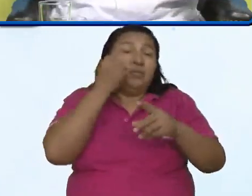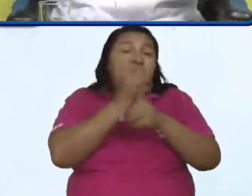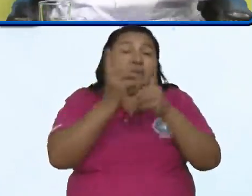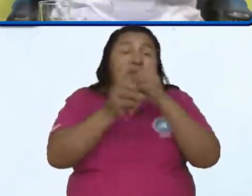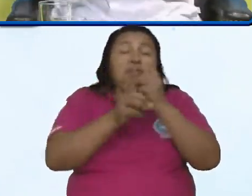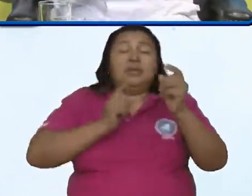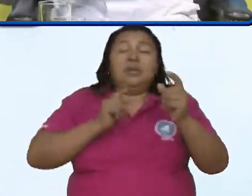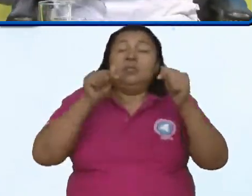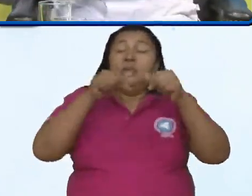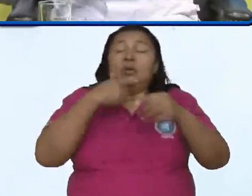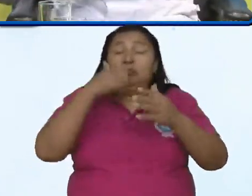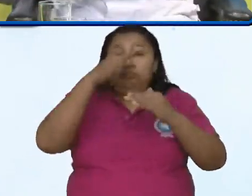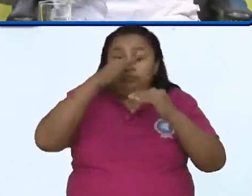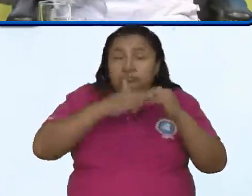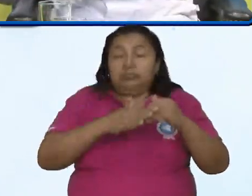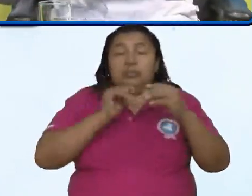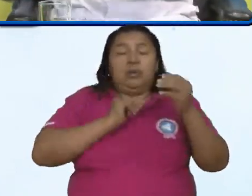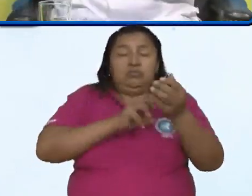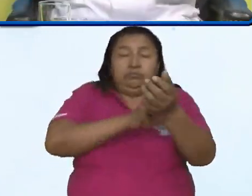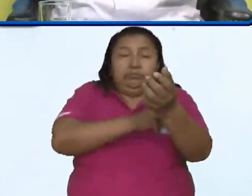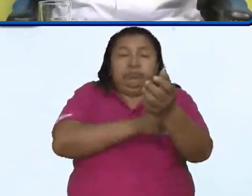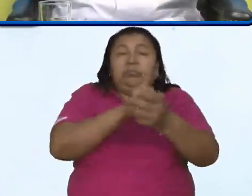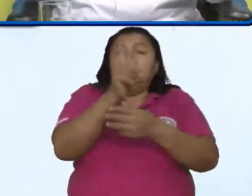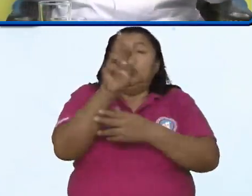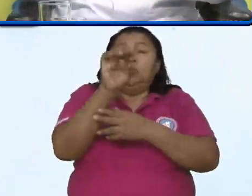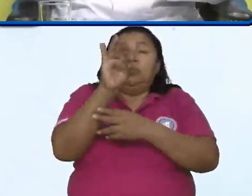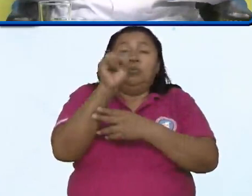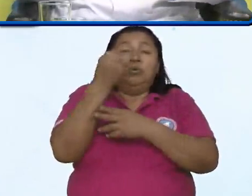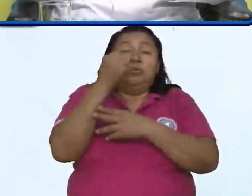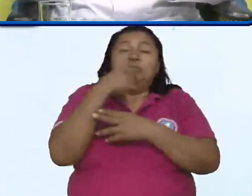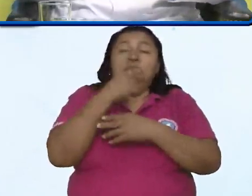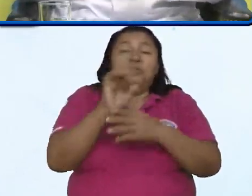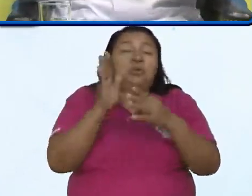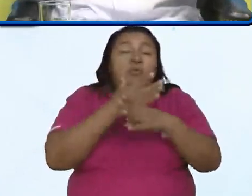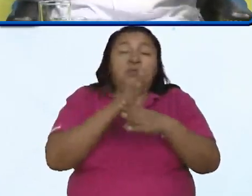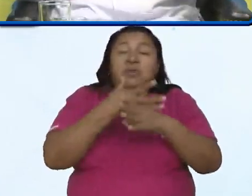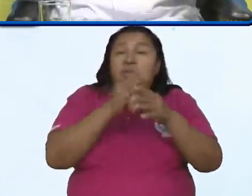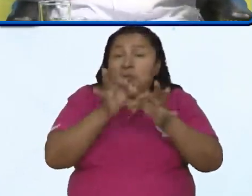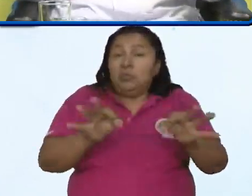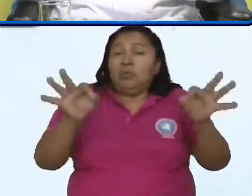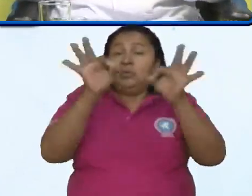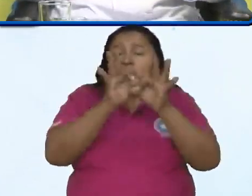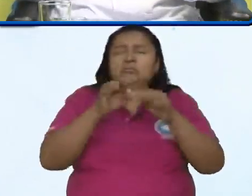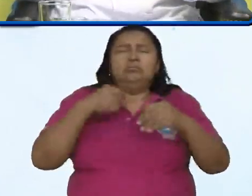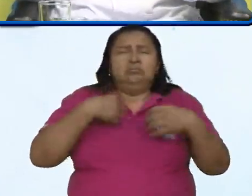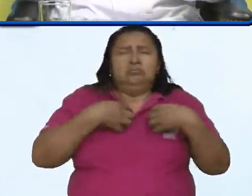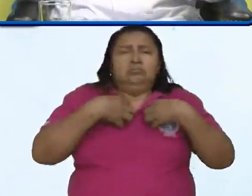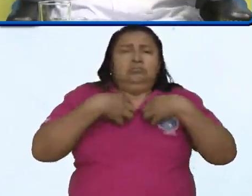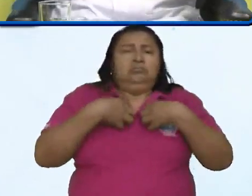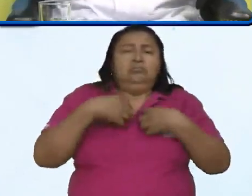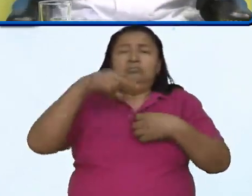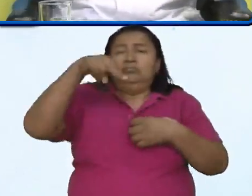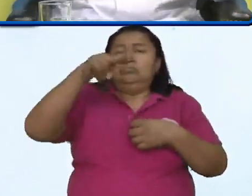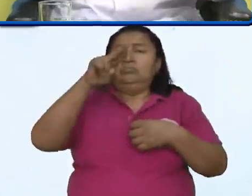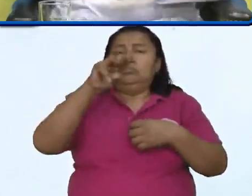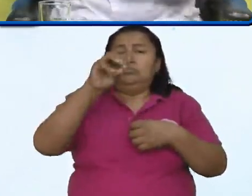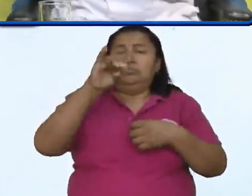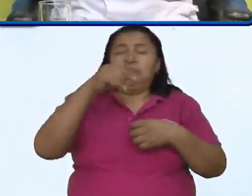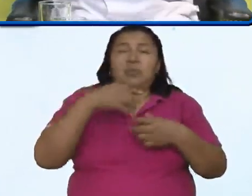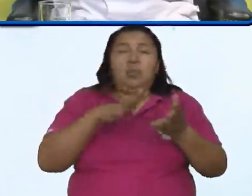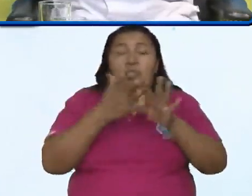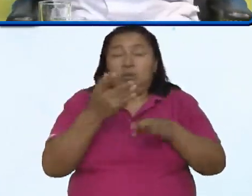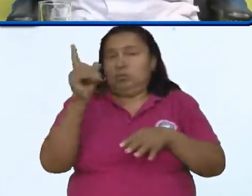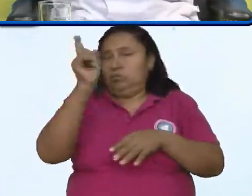porque lo que los mata es la trombosis. Ya no lo va a matar ni el evento principal que tiene. Puede ser que tenga una neumonía, pero la neumonía no lo va a matar, sino que es